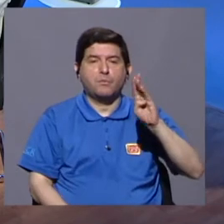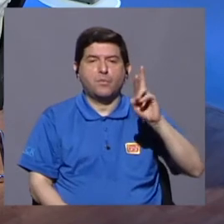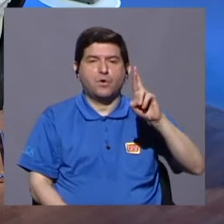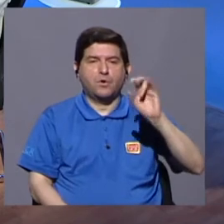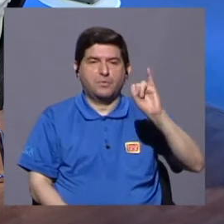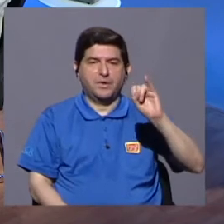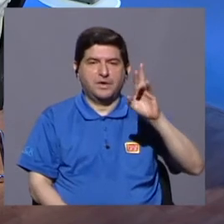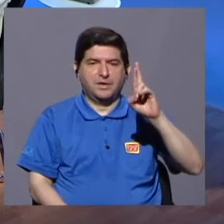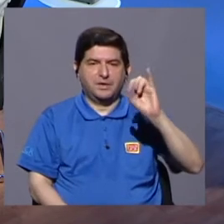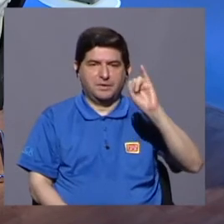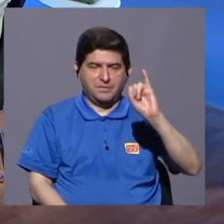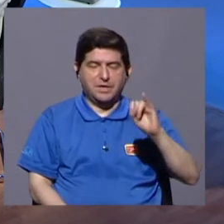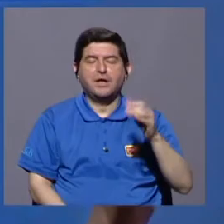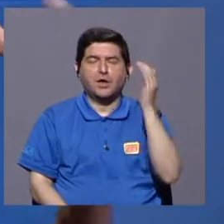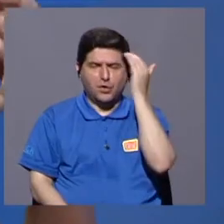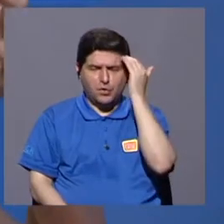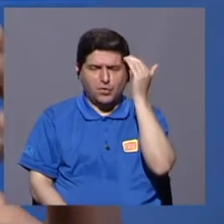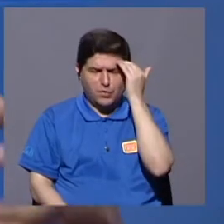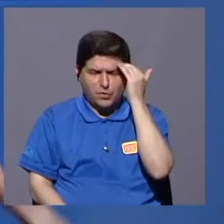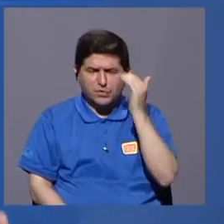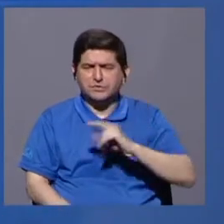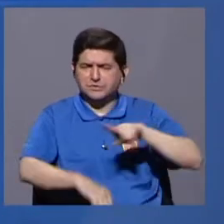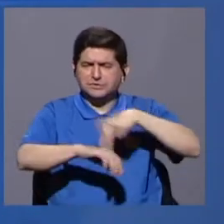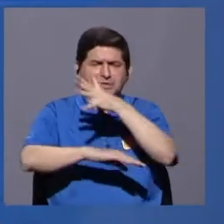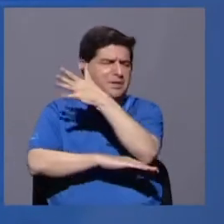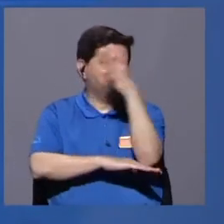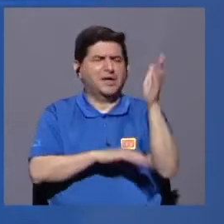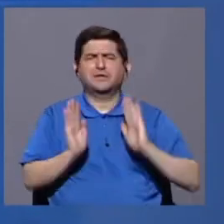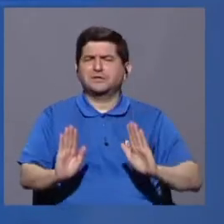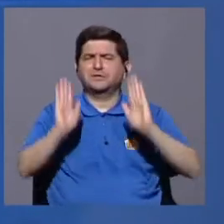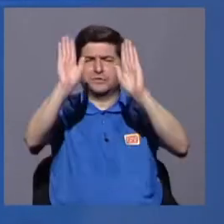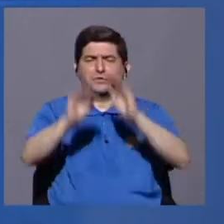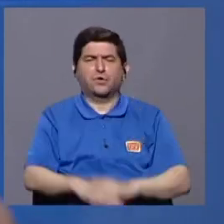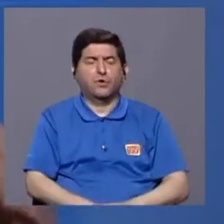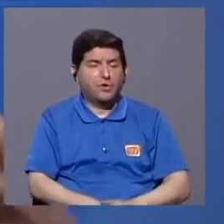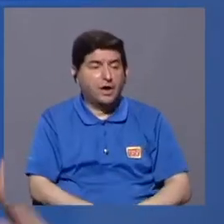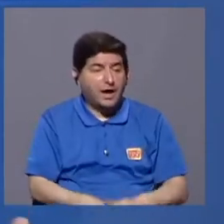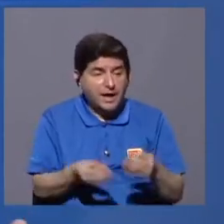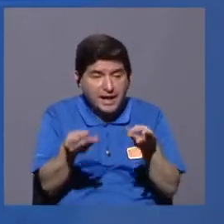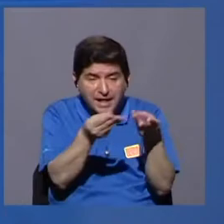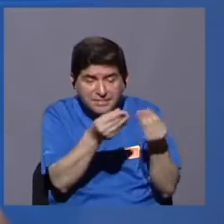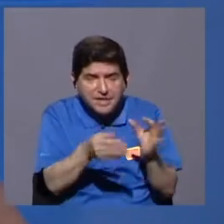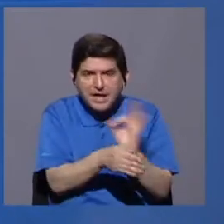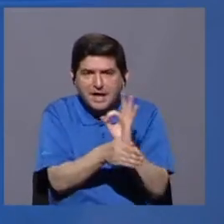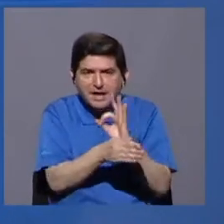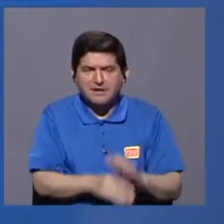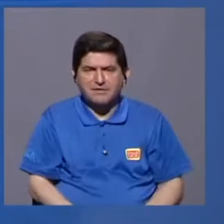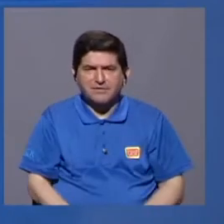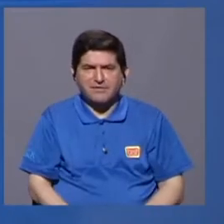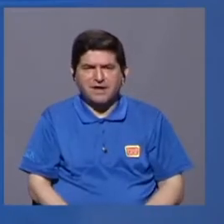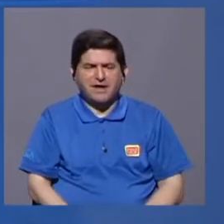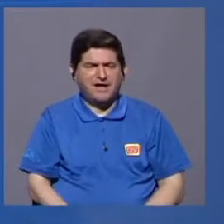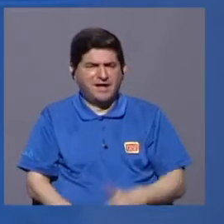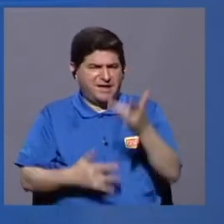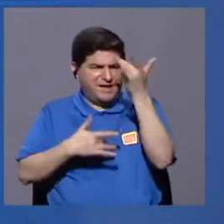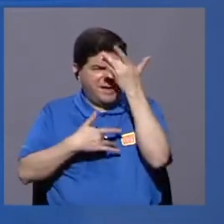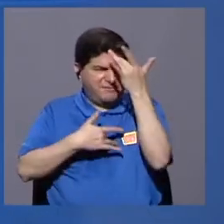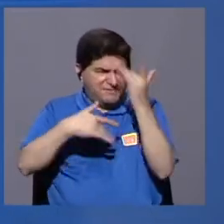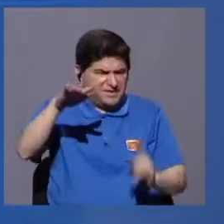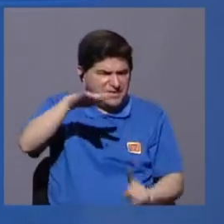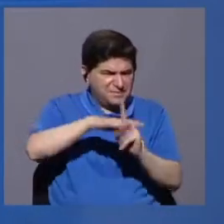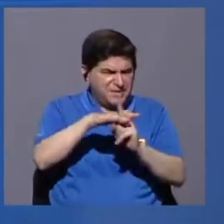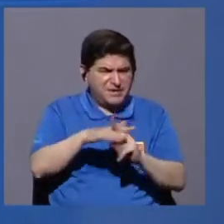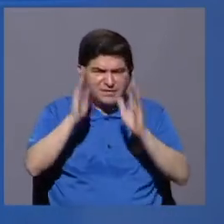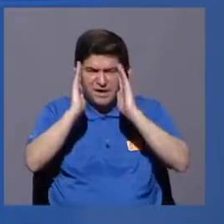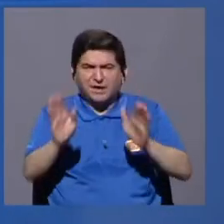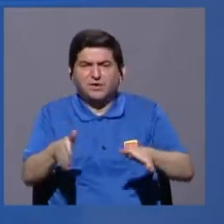la naturaleza increíbles, de cómo funciona la tierra, de cómo tratar las enfermedades que llegan. Y